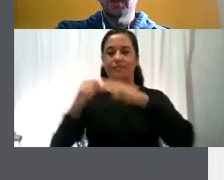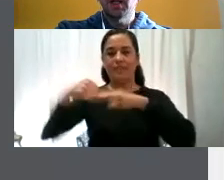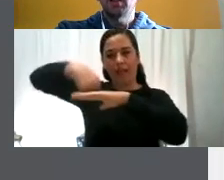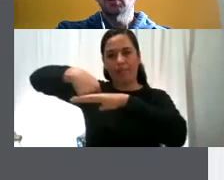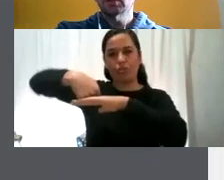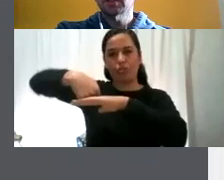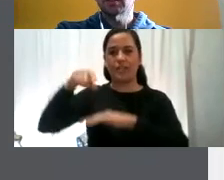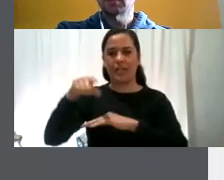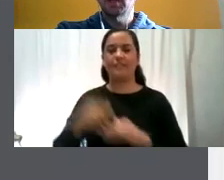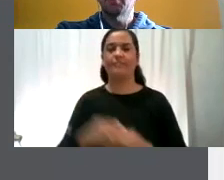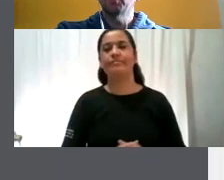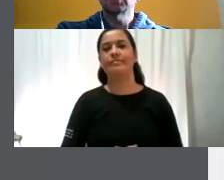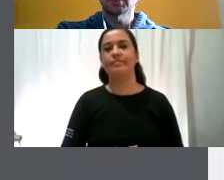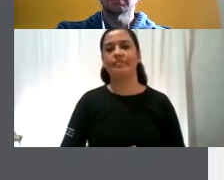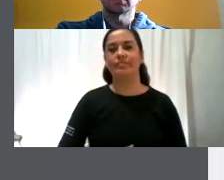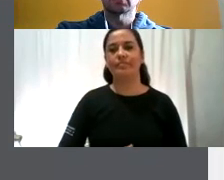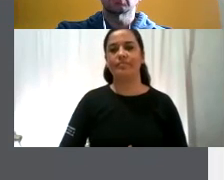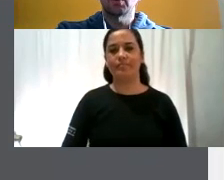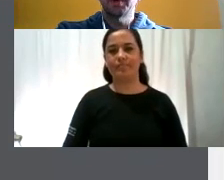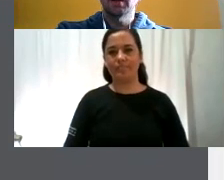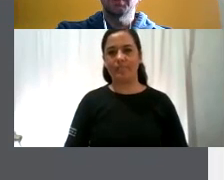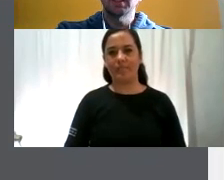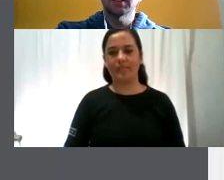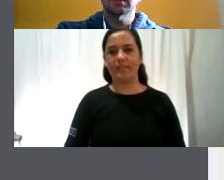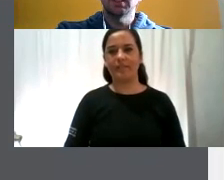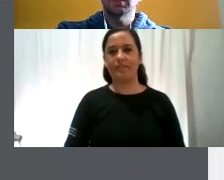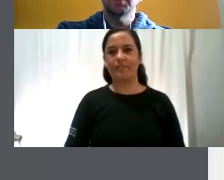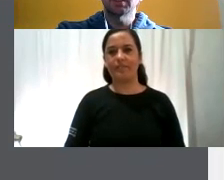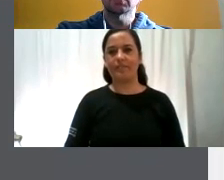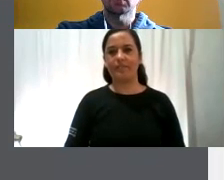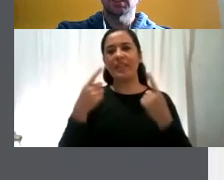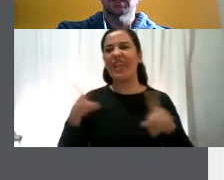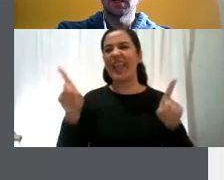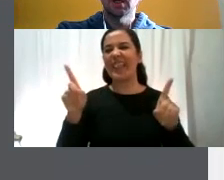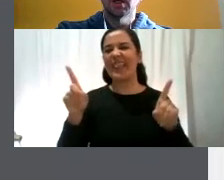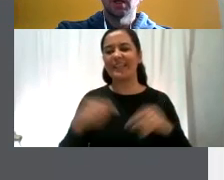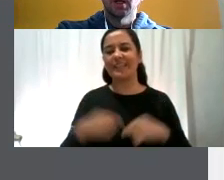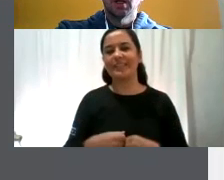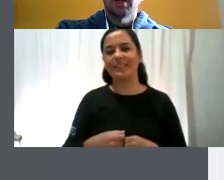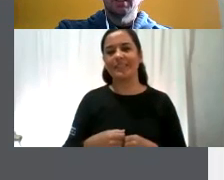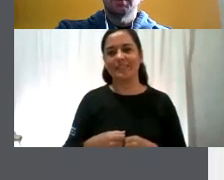tradicional donde las losas se apoyan sobre las vigas y las vigas son las que